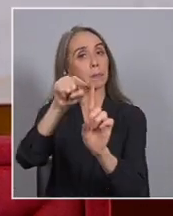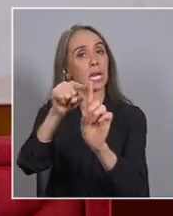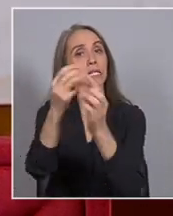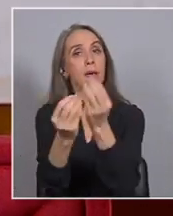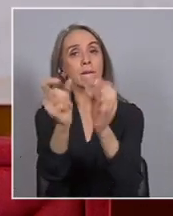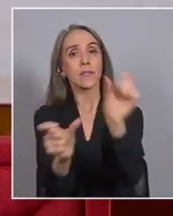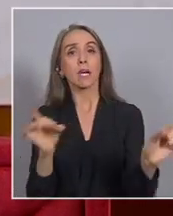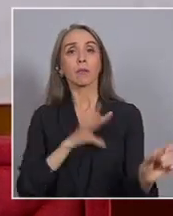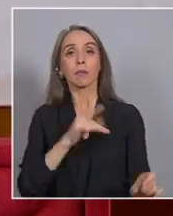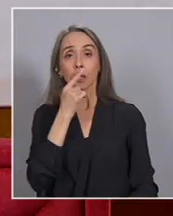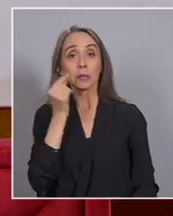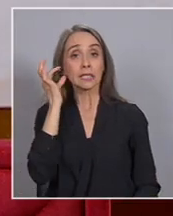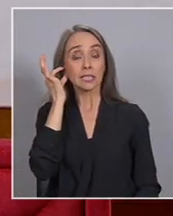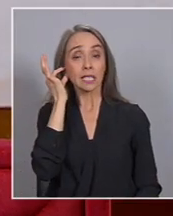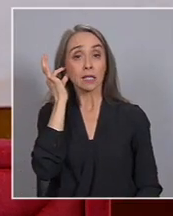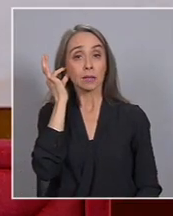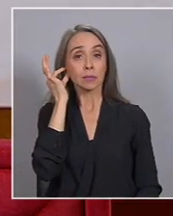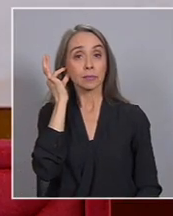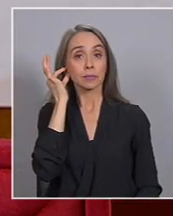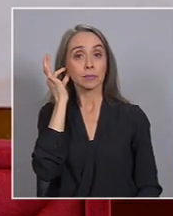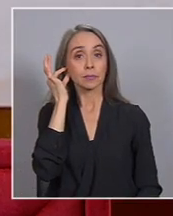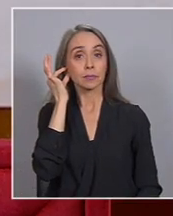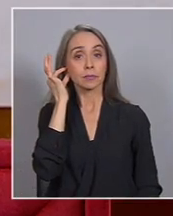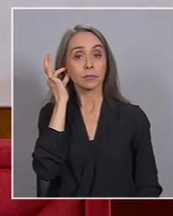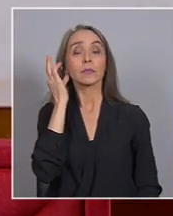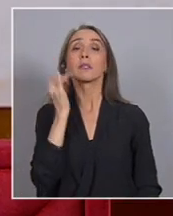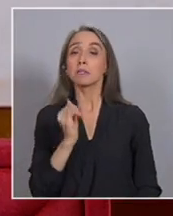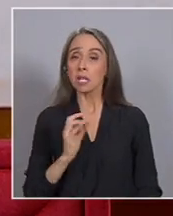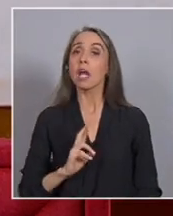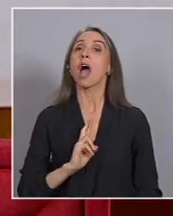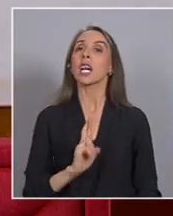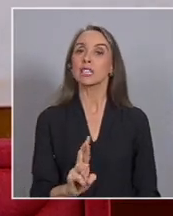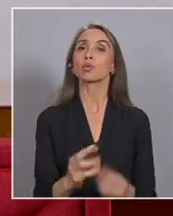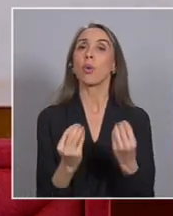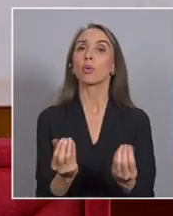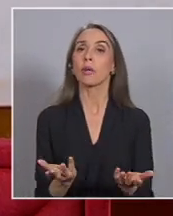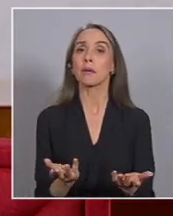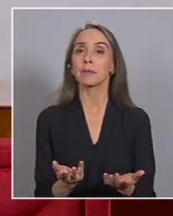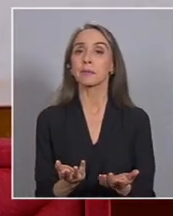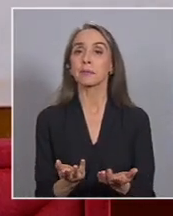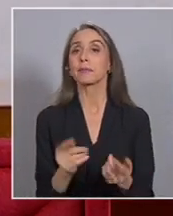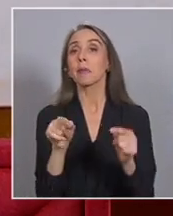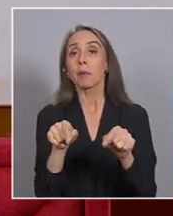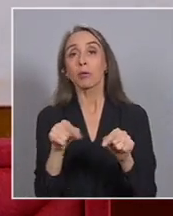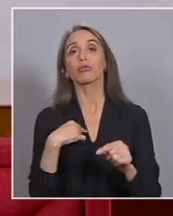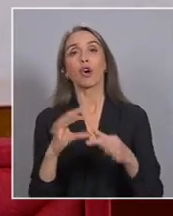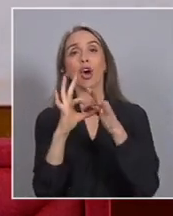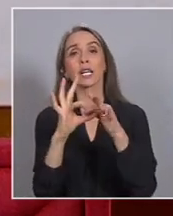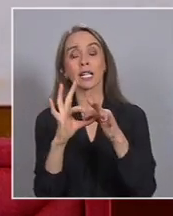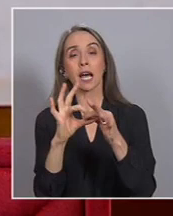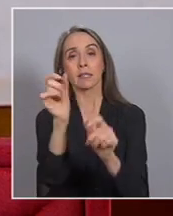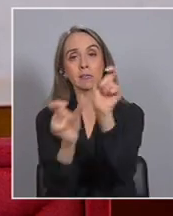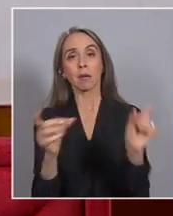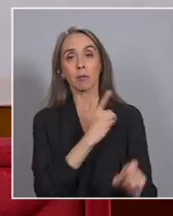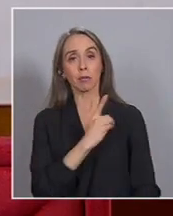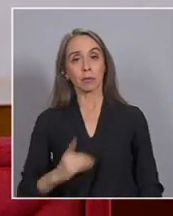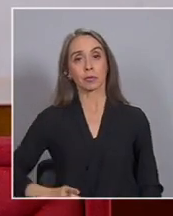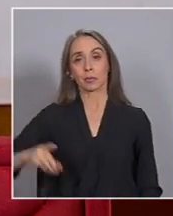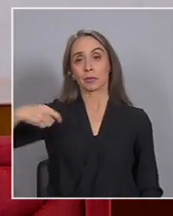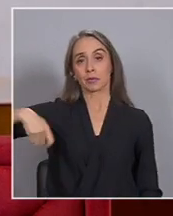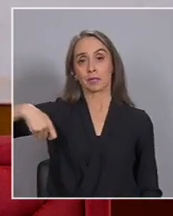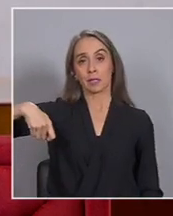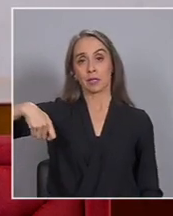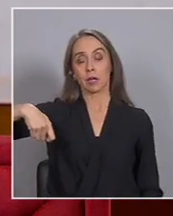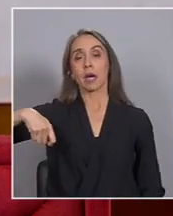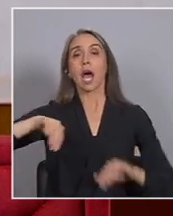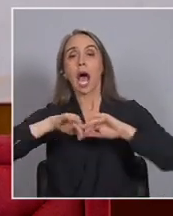de los chilenos y chilenas, da resultado. Y por lo mismo agradezco a los parlamentarios,